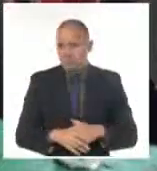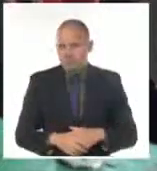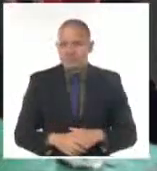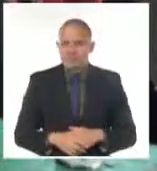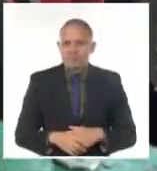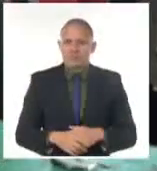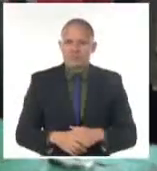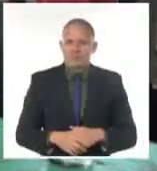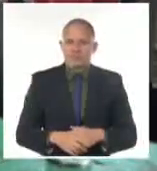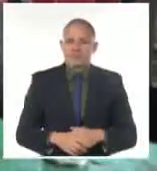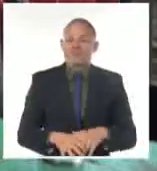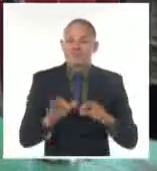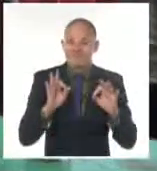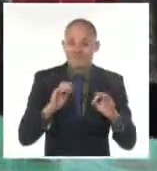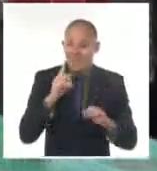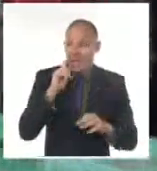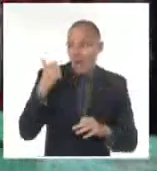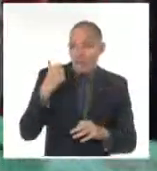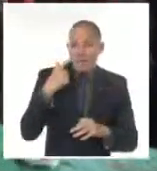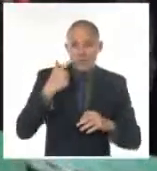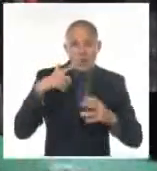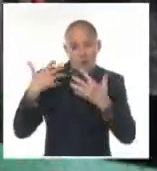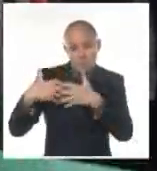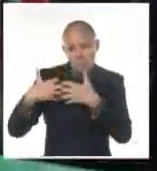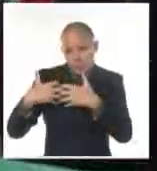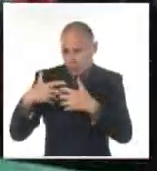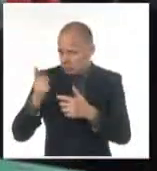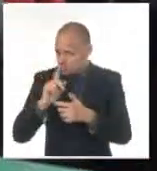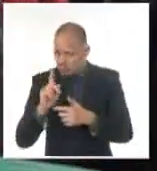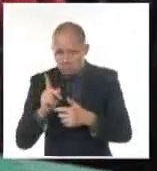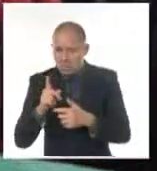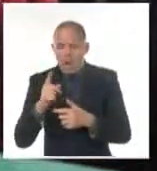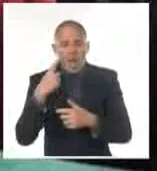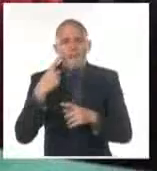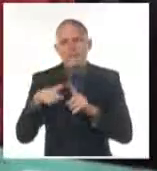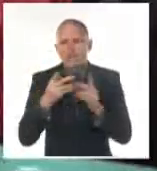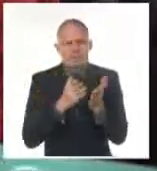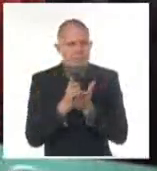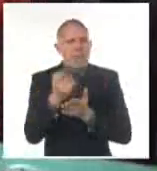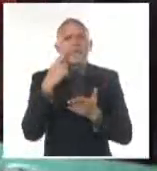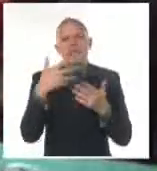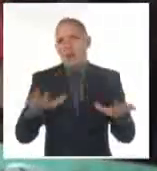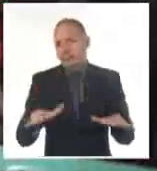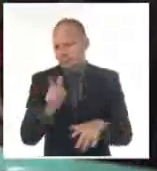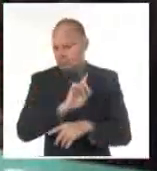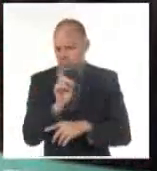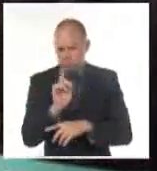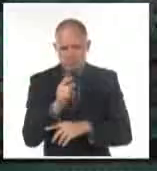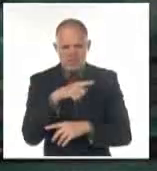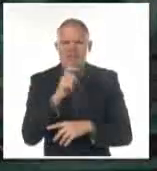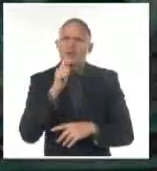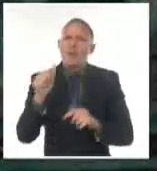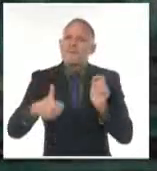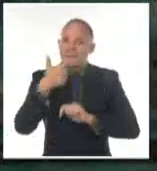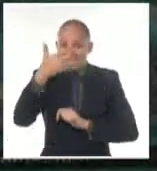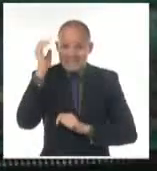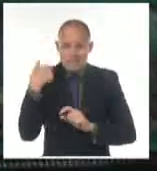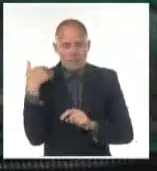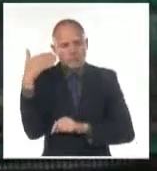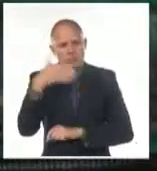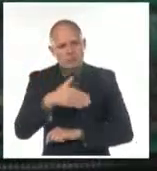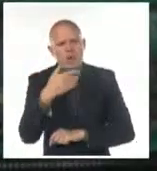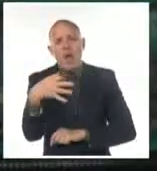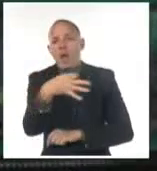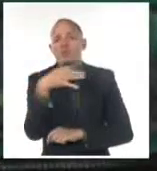pesar de no estar moliendo, conoció el presidente de la República, Miguel Díaz-Canel Bermúdez, en su visita este miércoles al